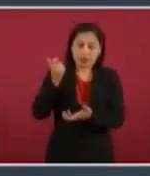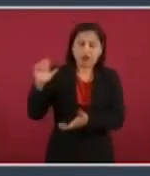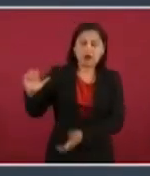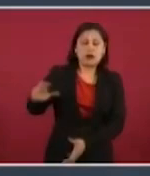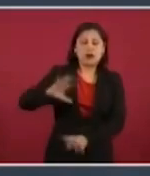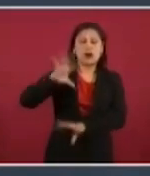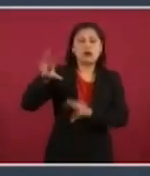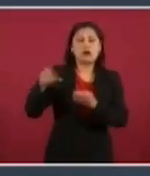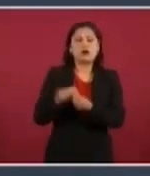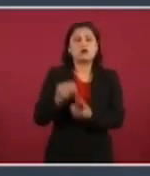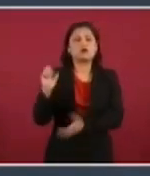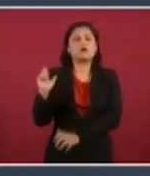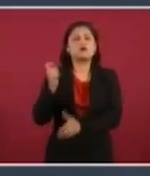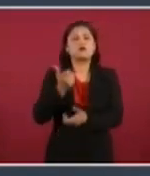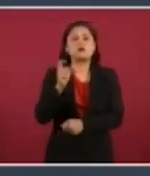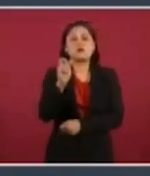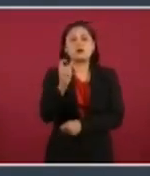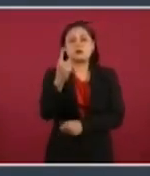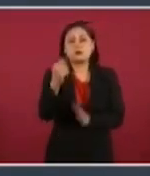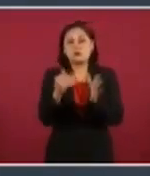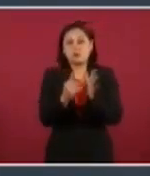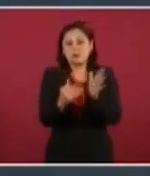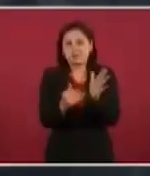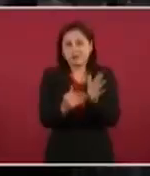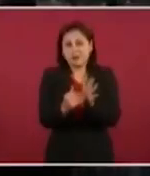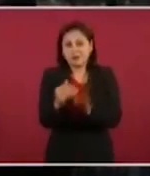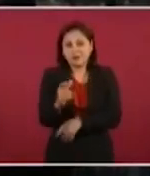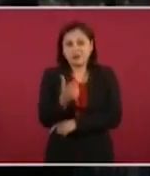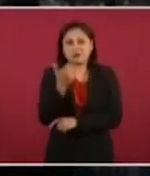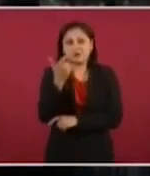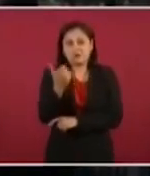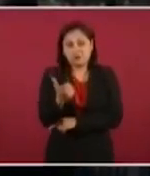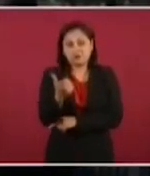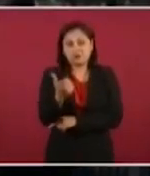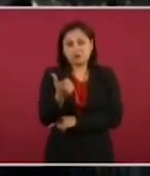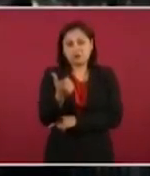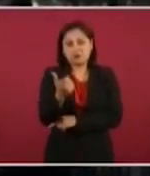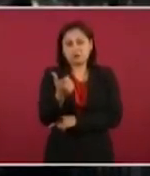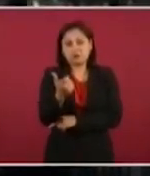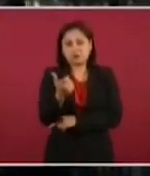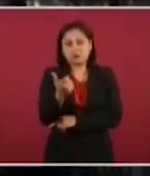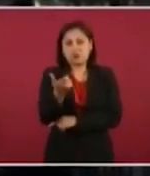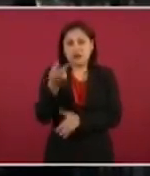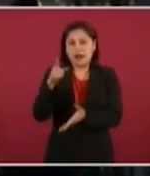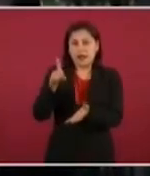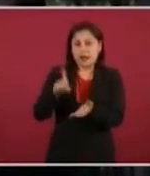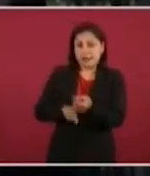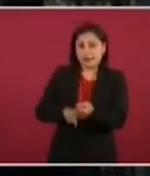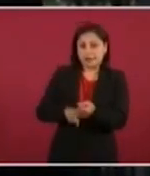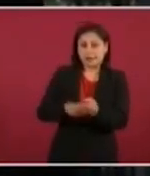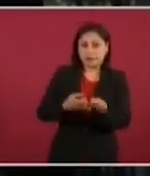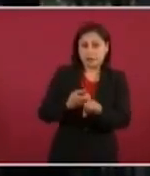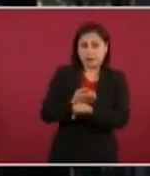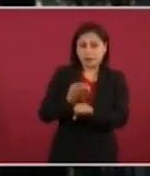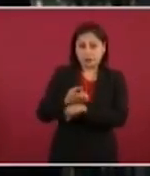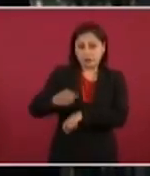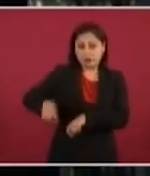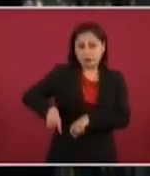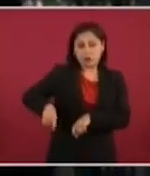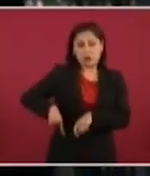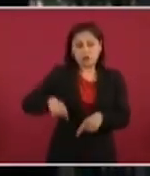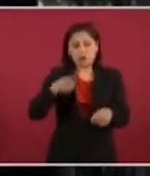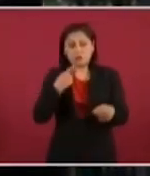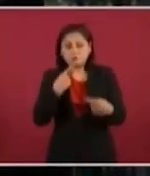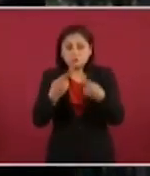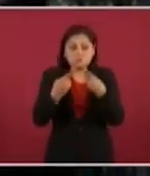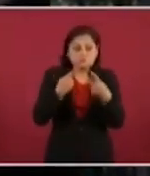mil millones de pesos. Y estamos acordando con los gobiernos estatales que aporten